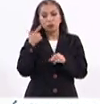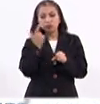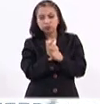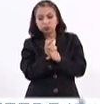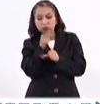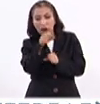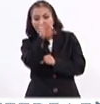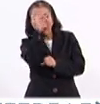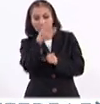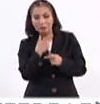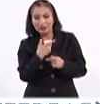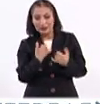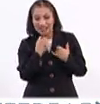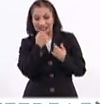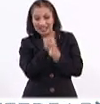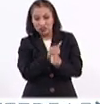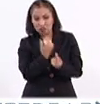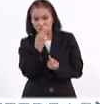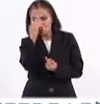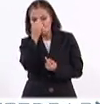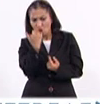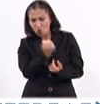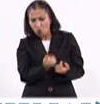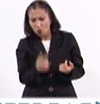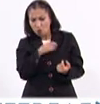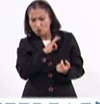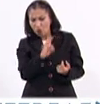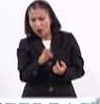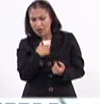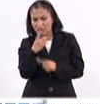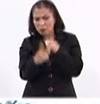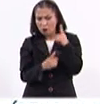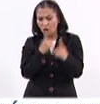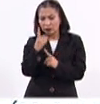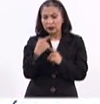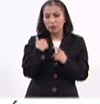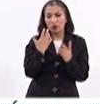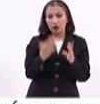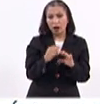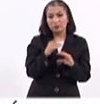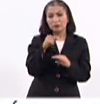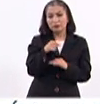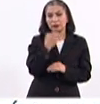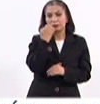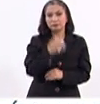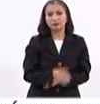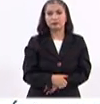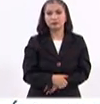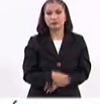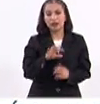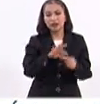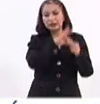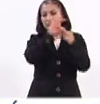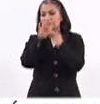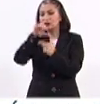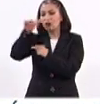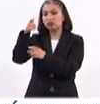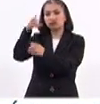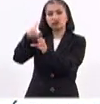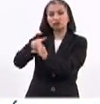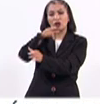detectar a esos talentos que sí existen en distintas etapas, por ejemplo, de la formación misma educativa, y de ahí se canalicen a